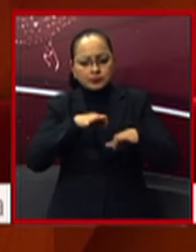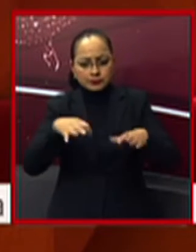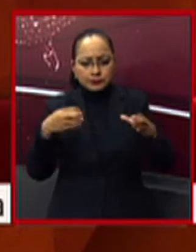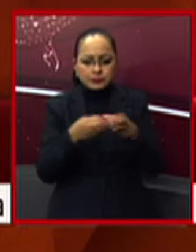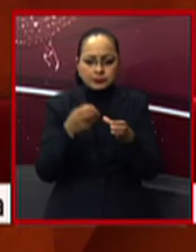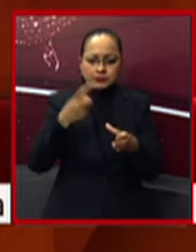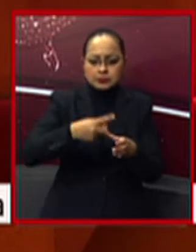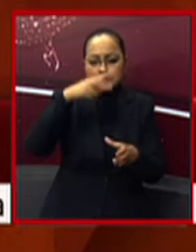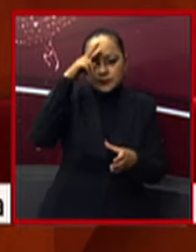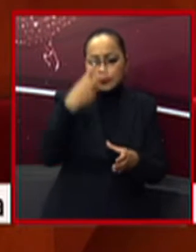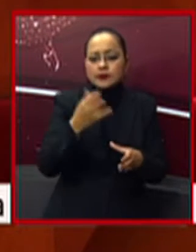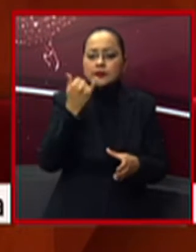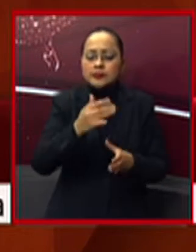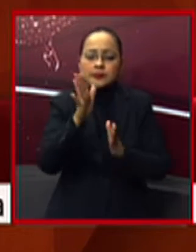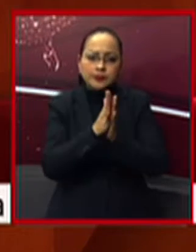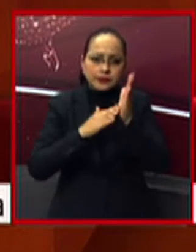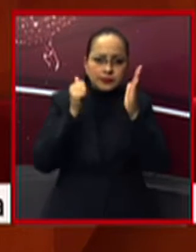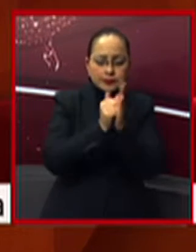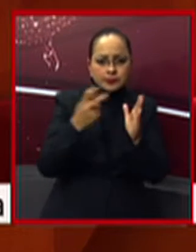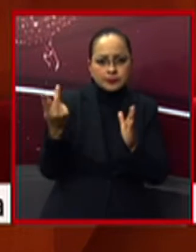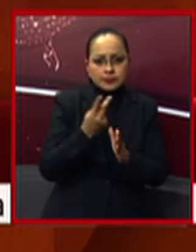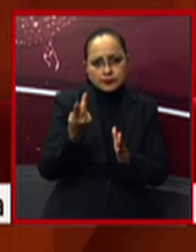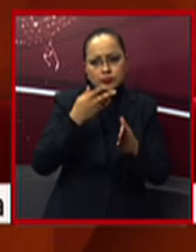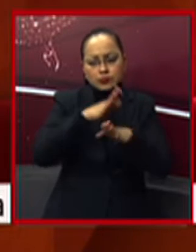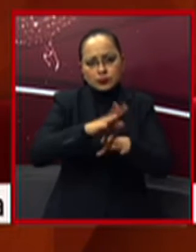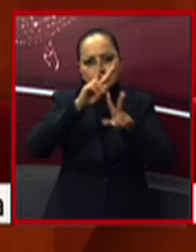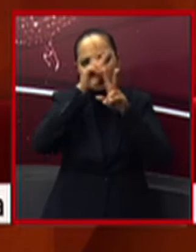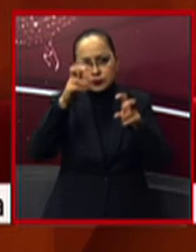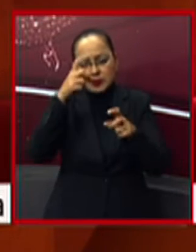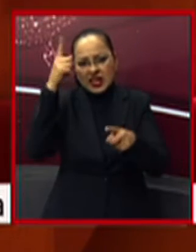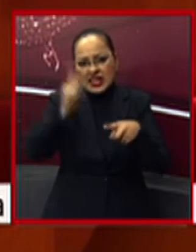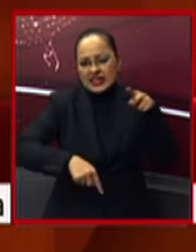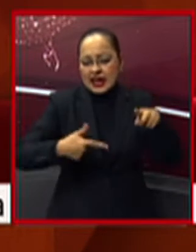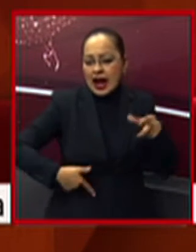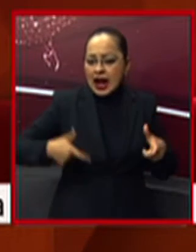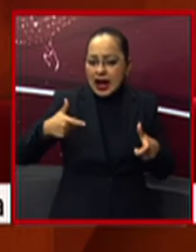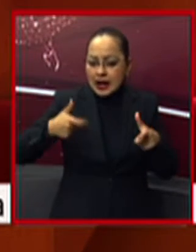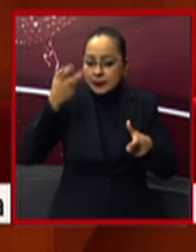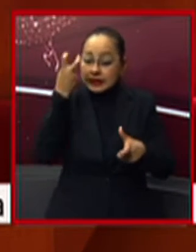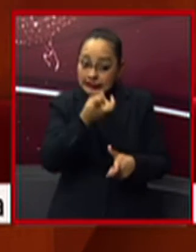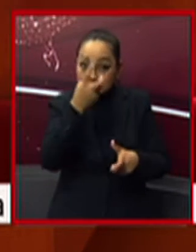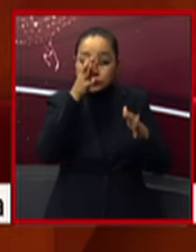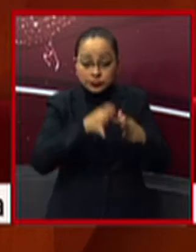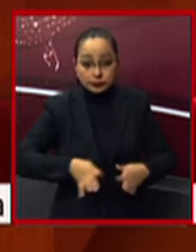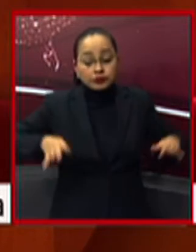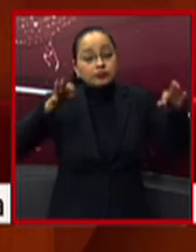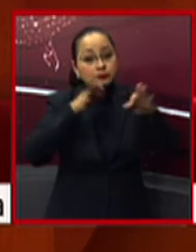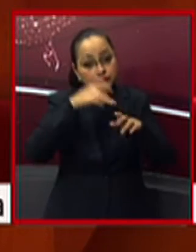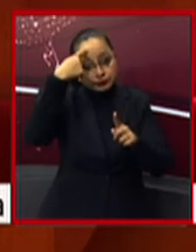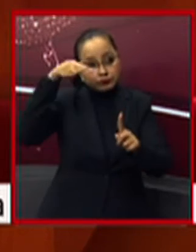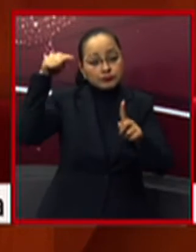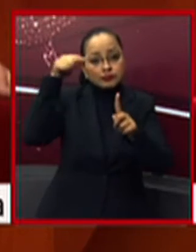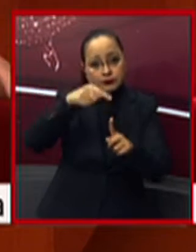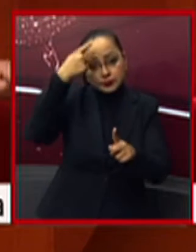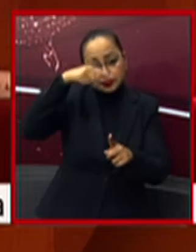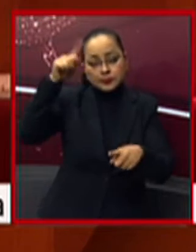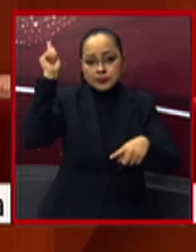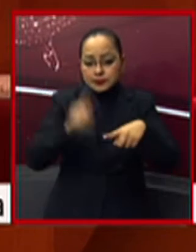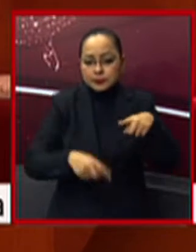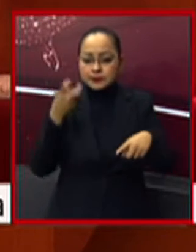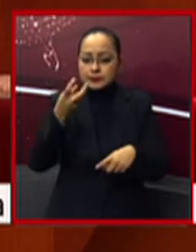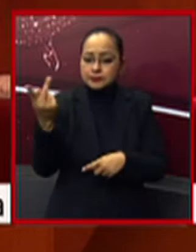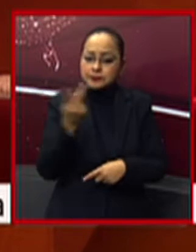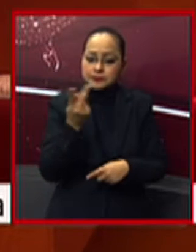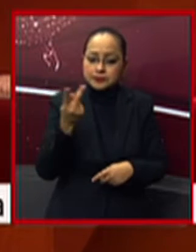Nueva Zelanda y México en temas de desarme son una de las áreas principales de colaboración en